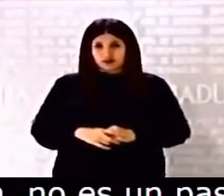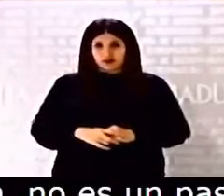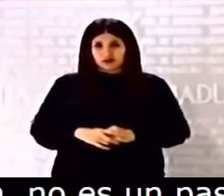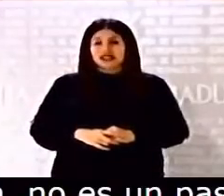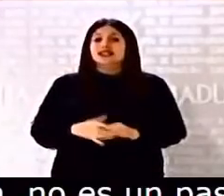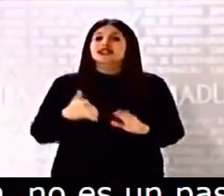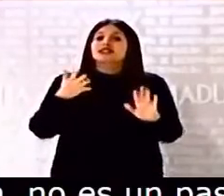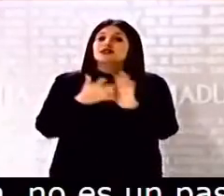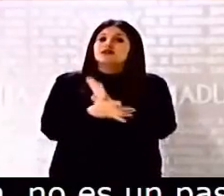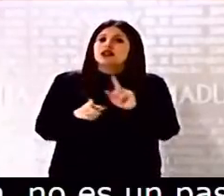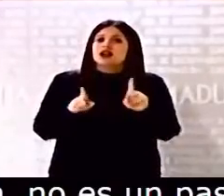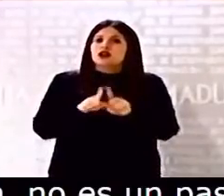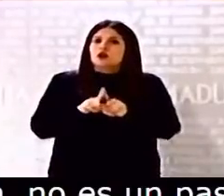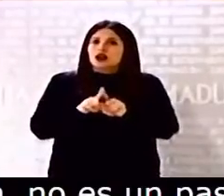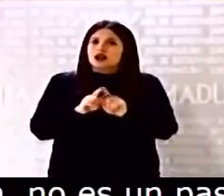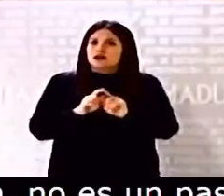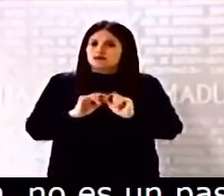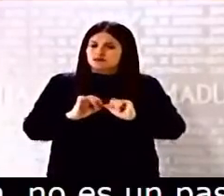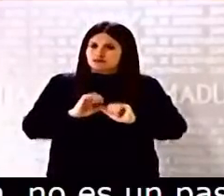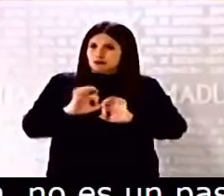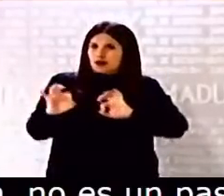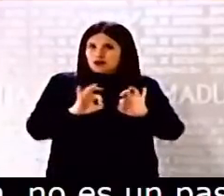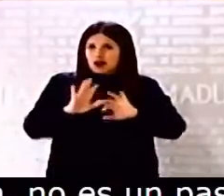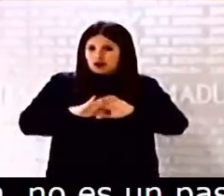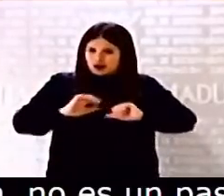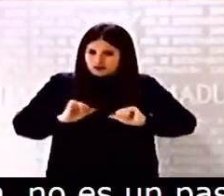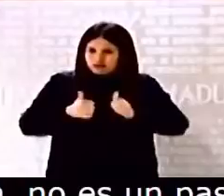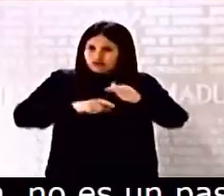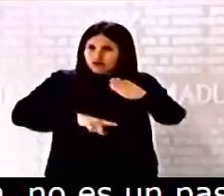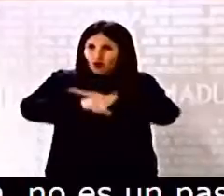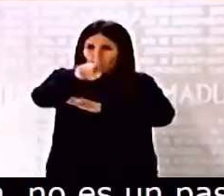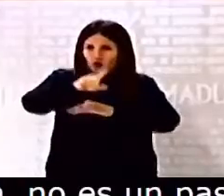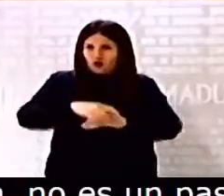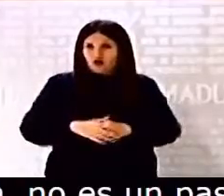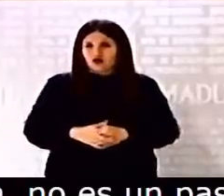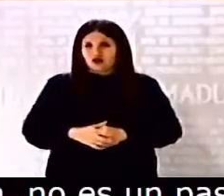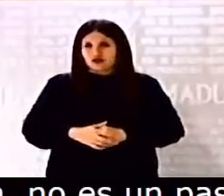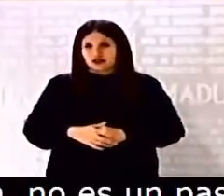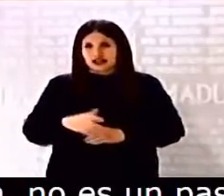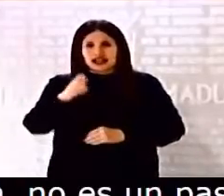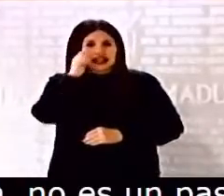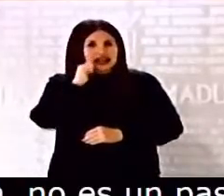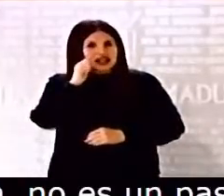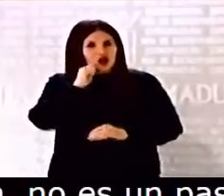Esto es coger impulso, queridos extremeños y queridas extremeñas.